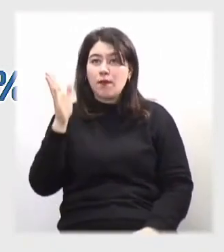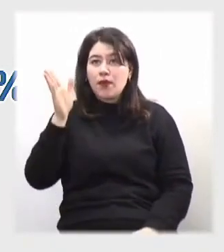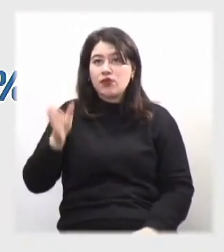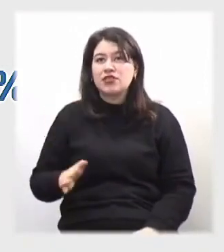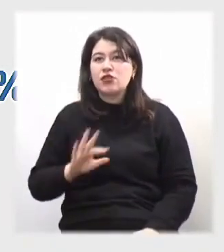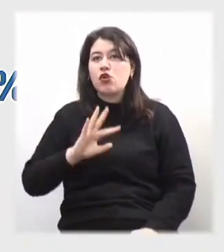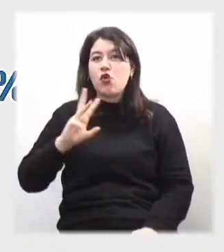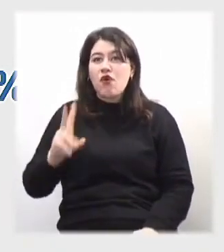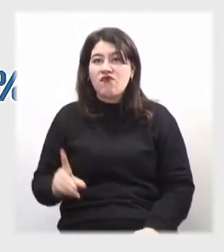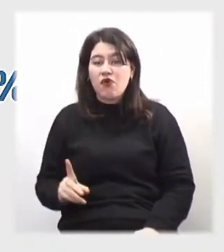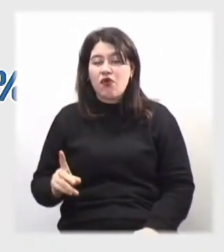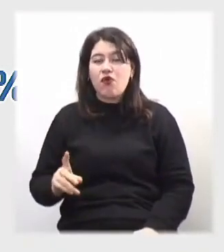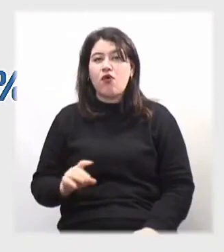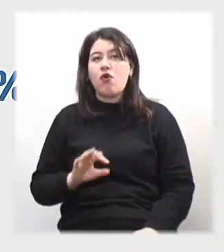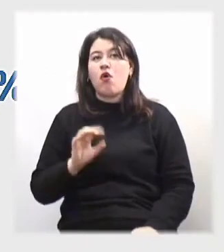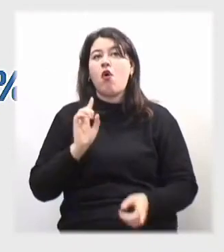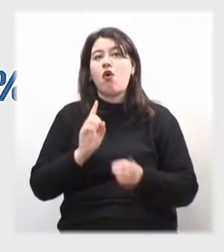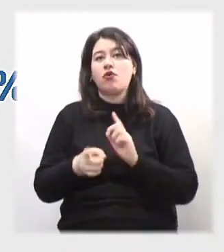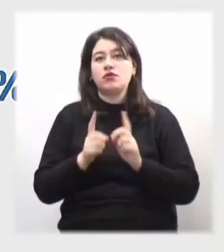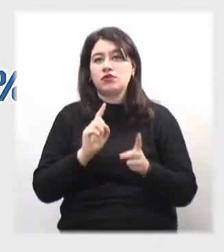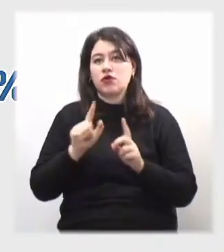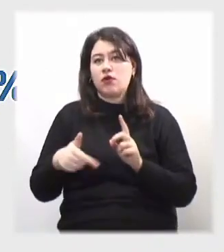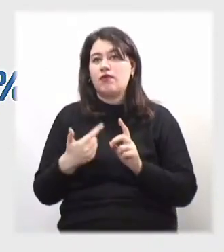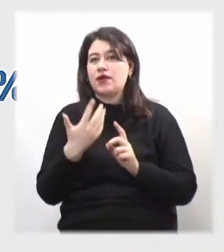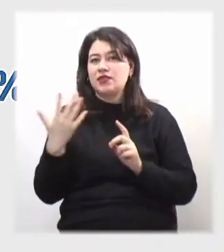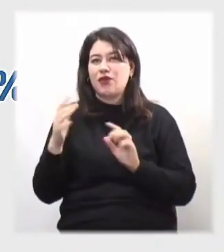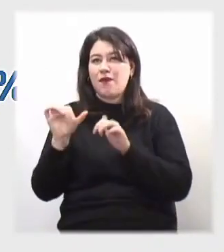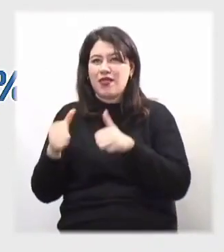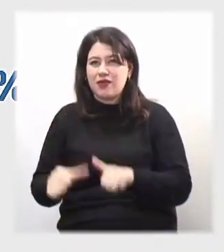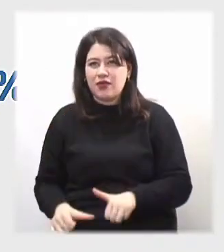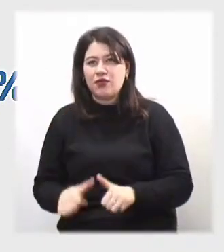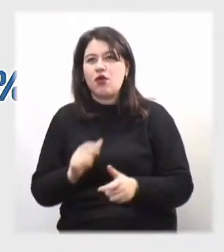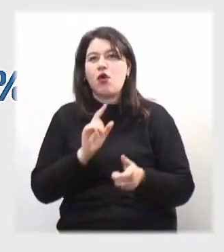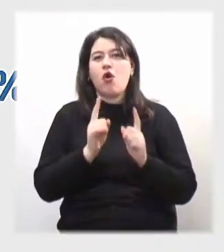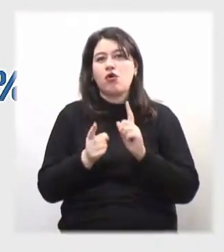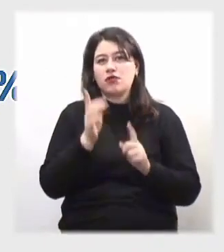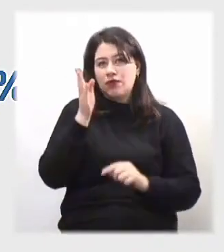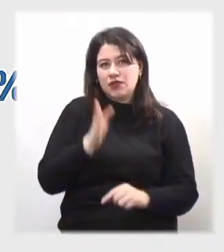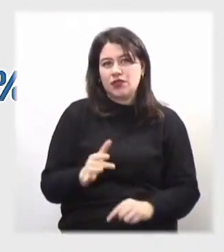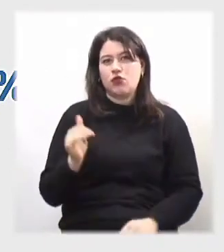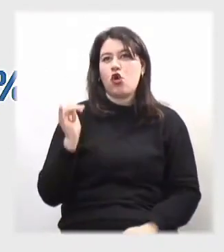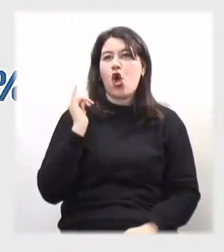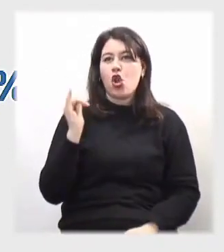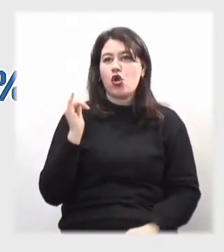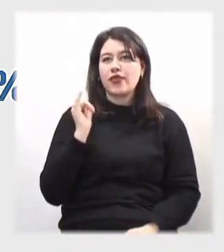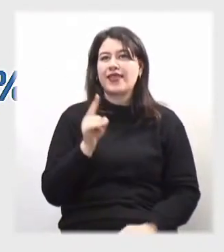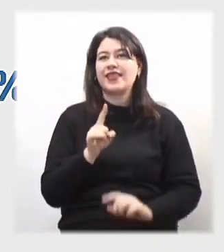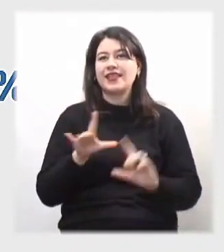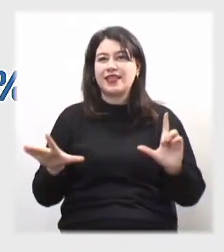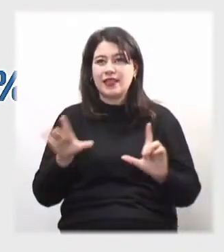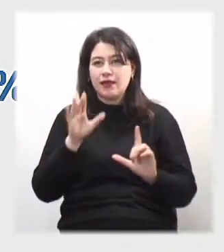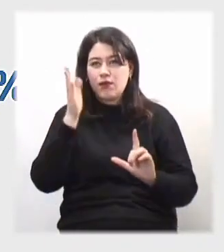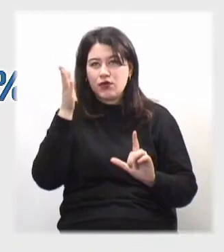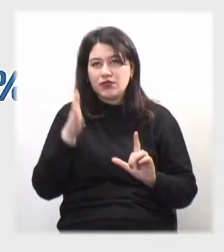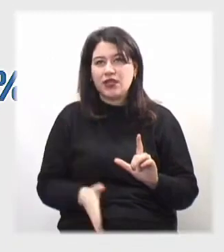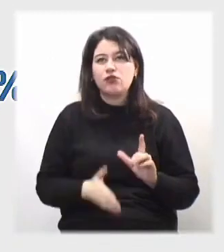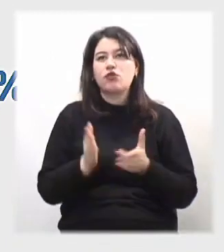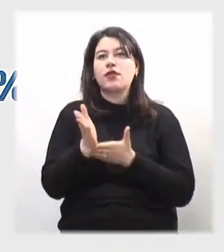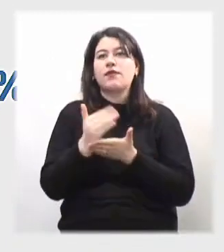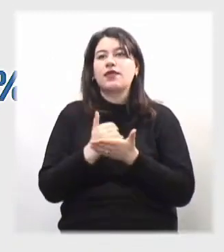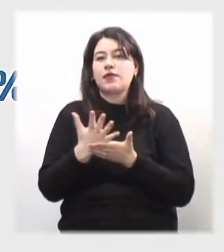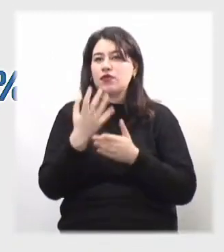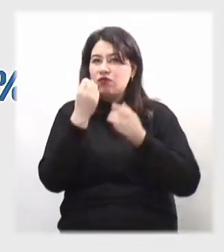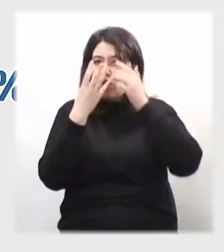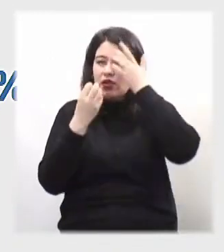hurtos un 11,5% en Maldonado un 11% en colonia un 17% en el departamento